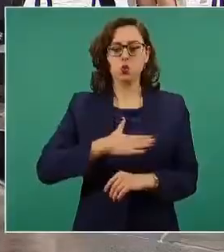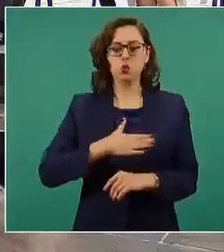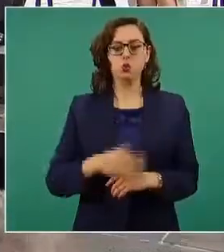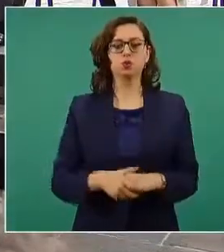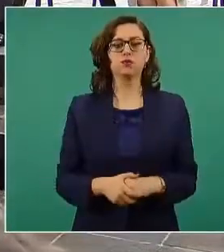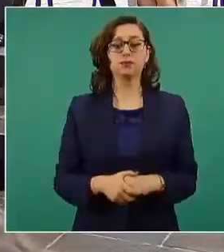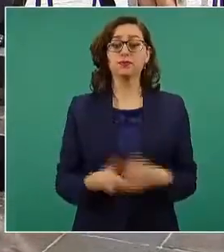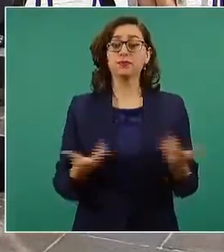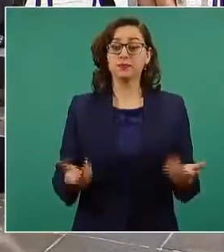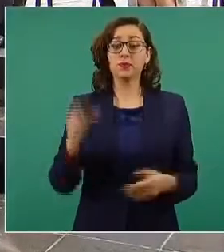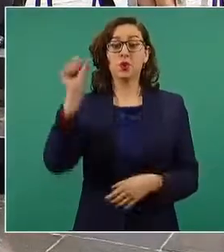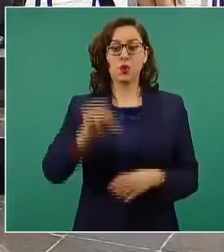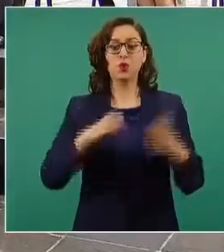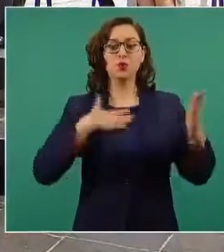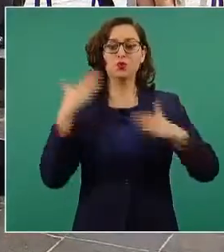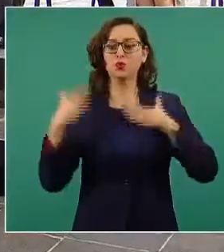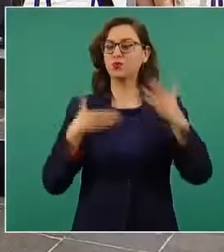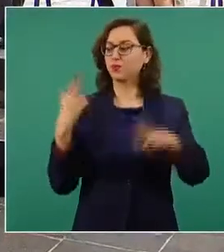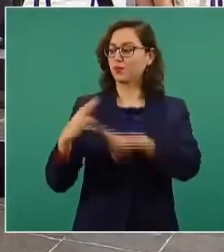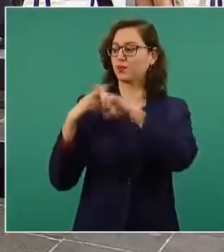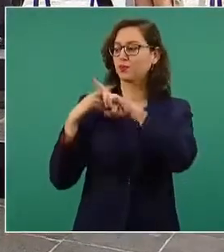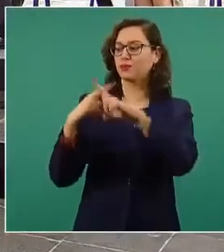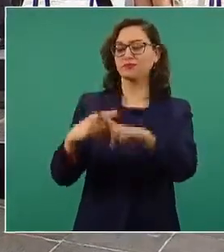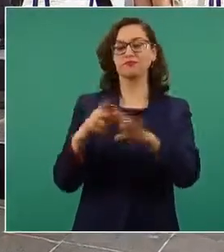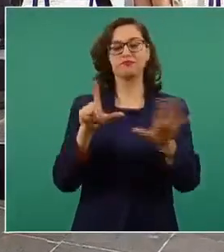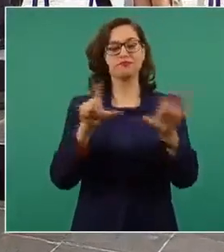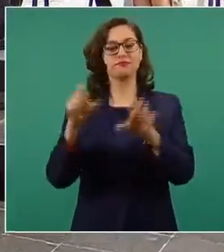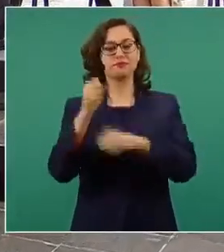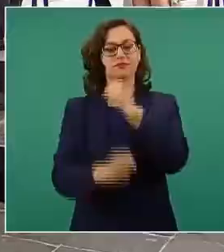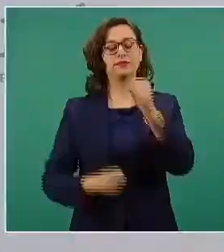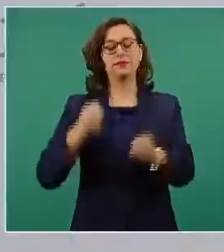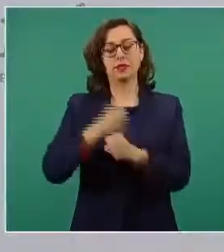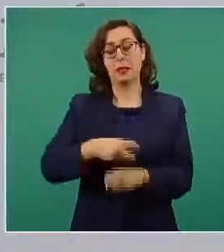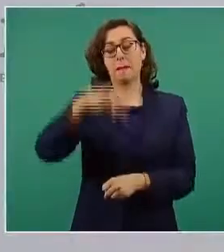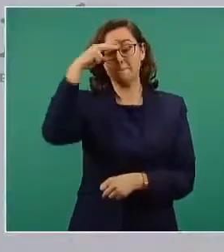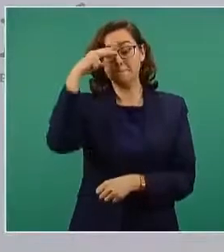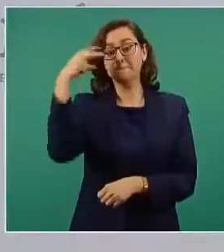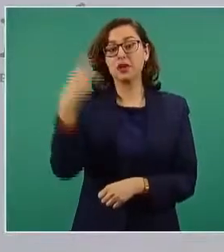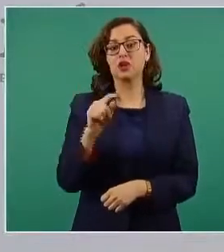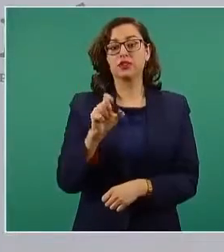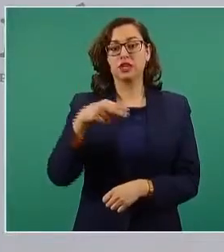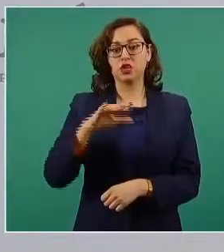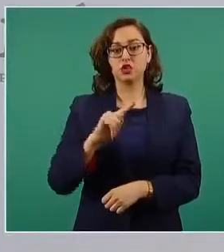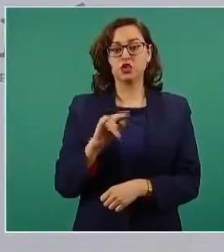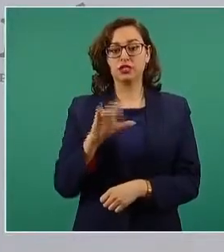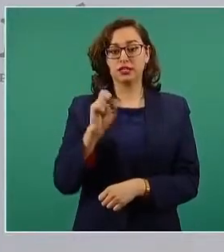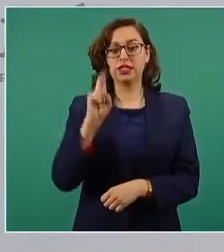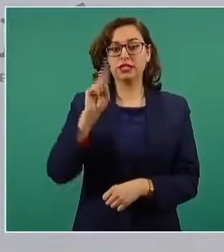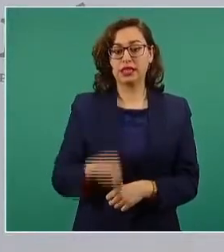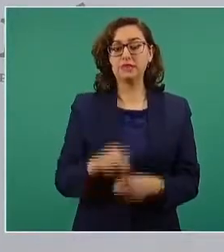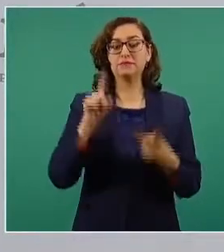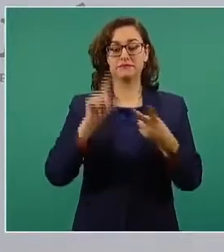los 7 siglos de México Tenochtitlan, los 500 años de la resistencia